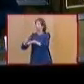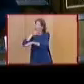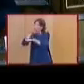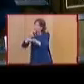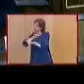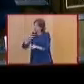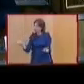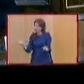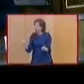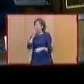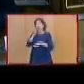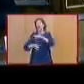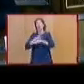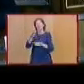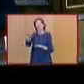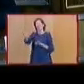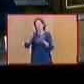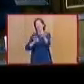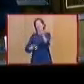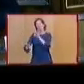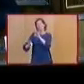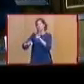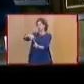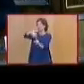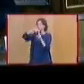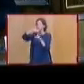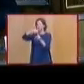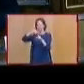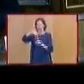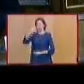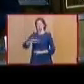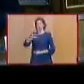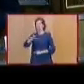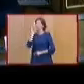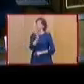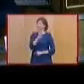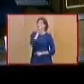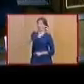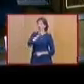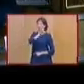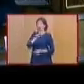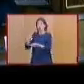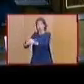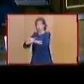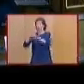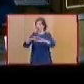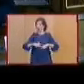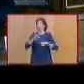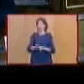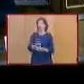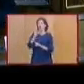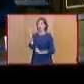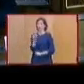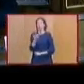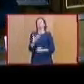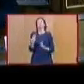legislatura se deciden cuestiones que son vitales para Canarias y que el Gobierno y esta Cámara tendrán que decidir. Por eso necesitamos su